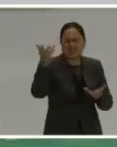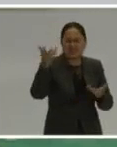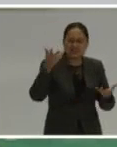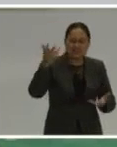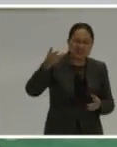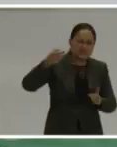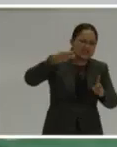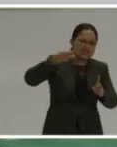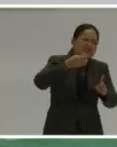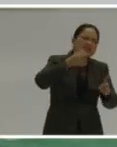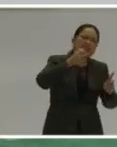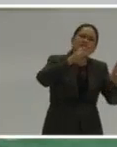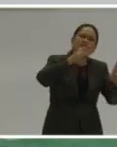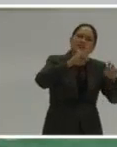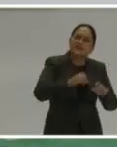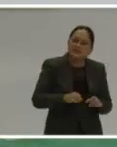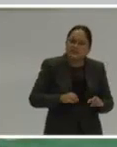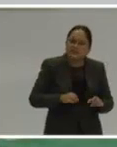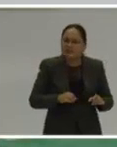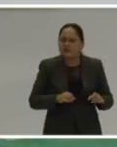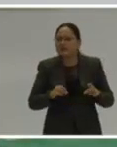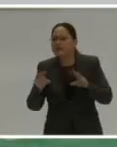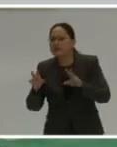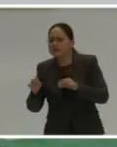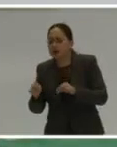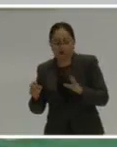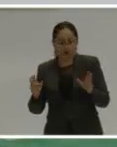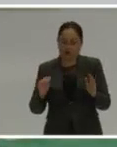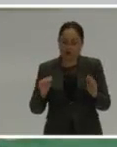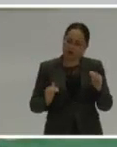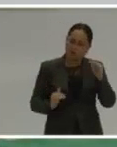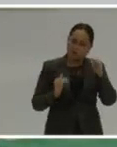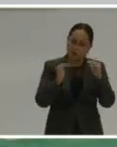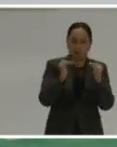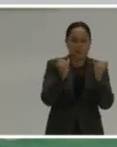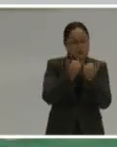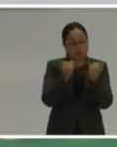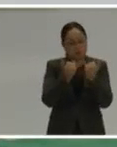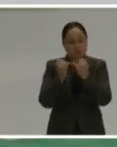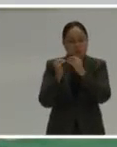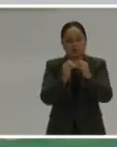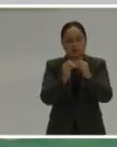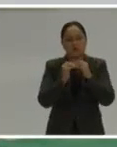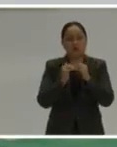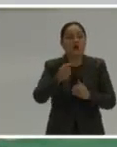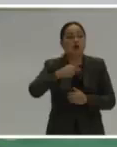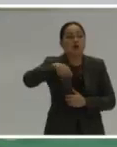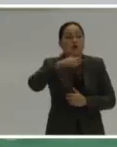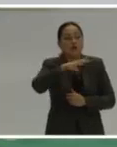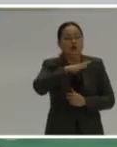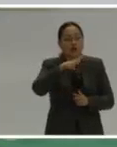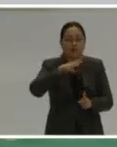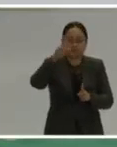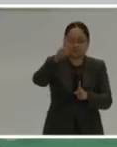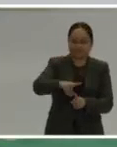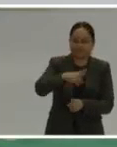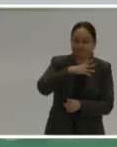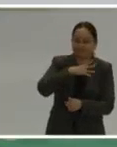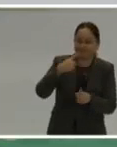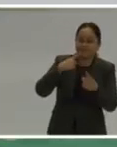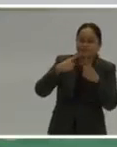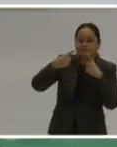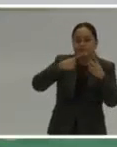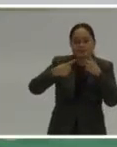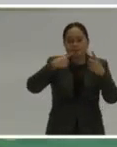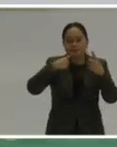ideología así exógena, no, eso es paridad, ¿sí? Tenemos nuestros serios debates